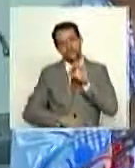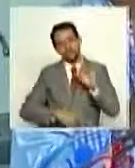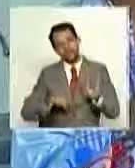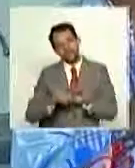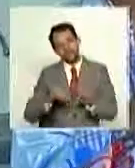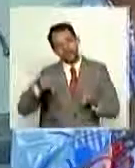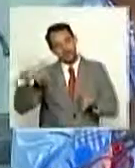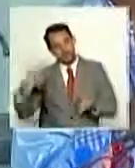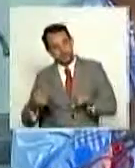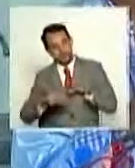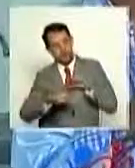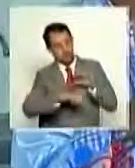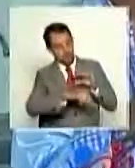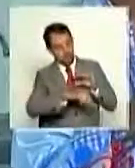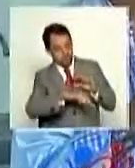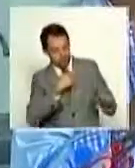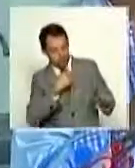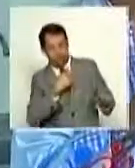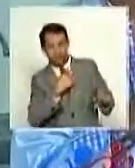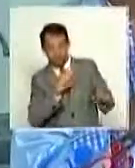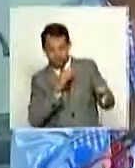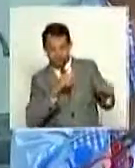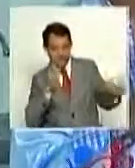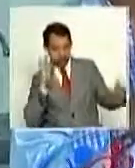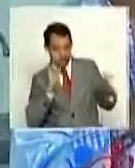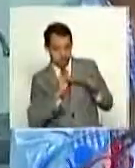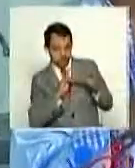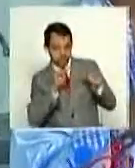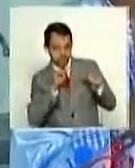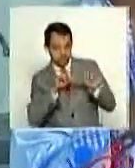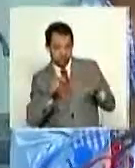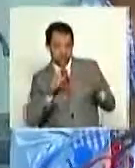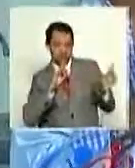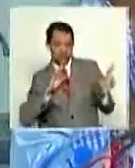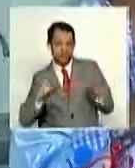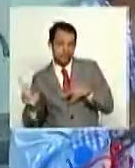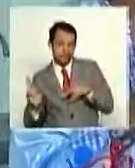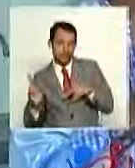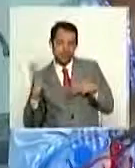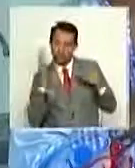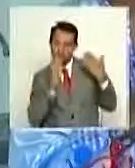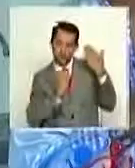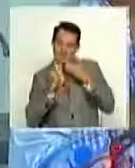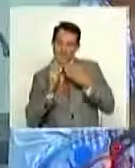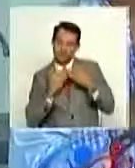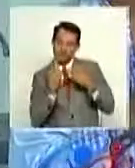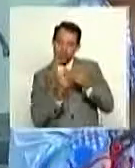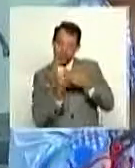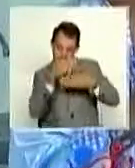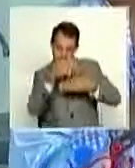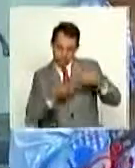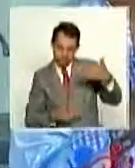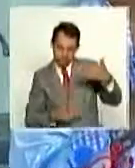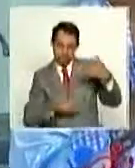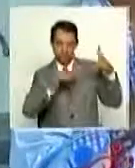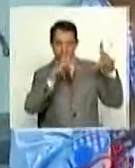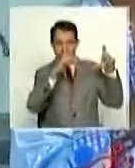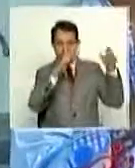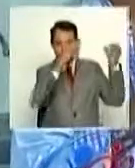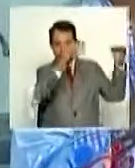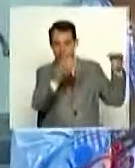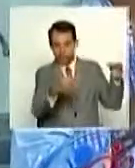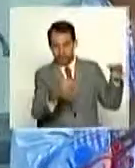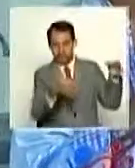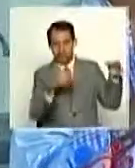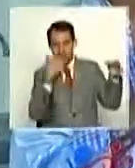a su correo electrónico vía internet, y de entregarle al paciente el estudio, sea en una placa radiográfica